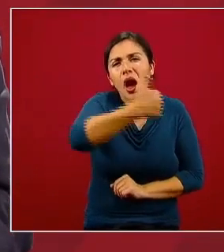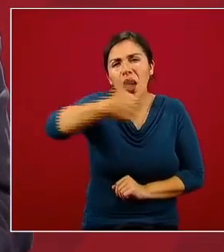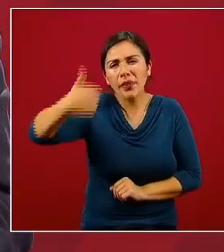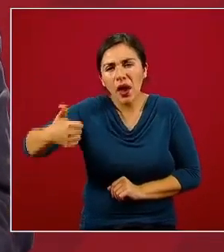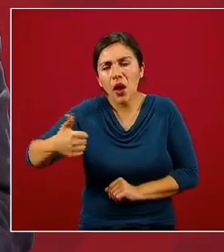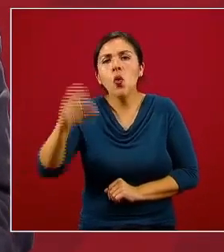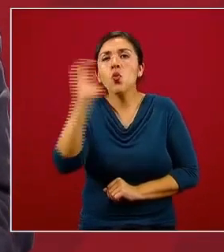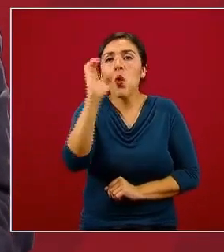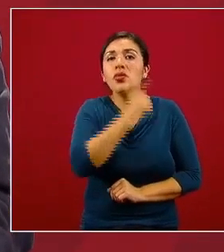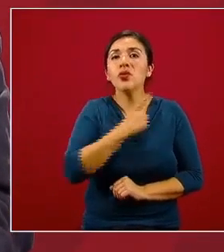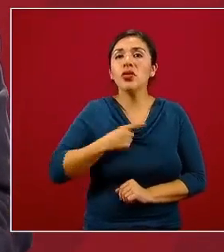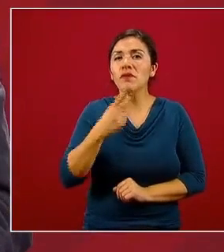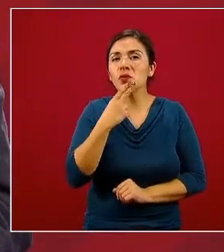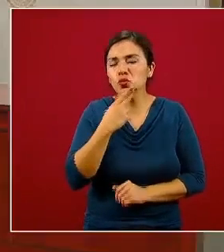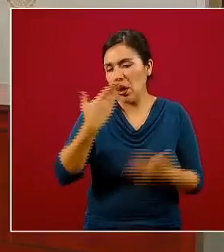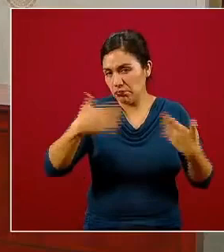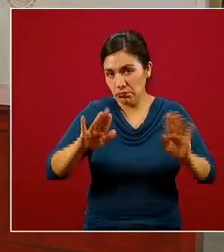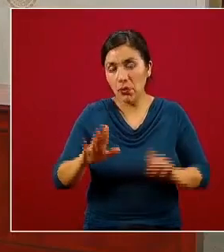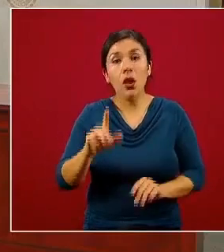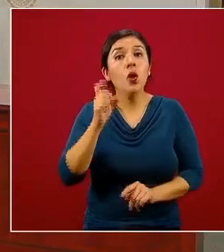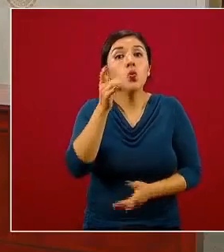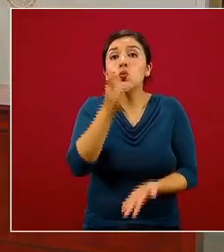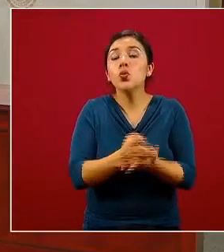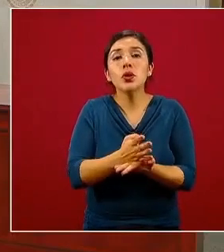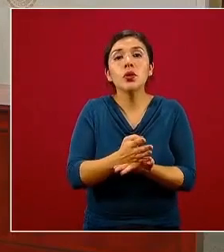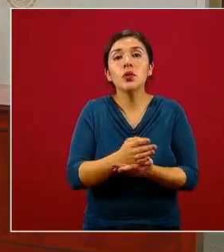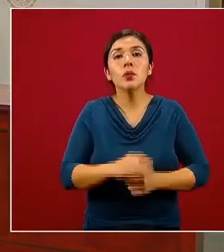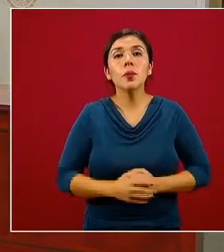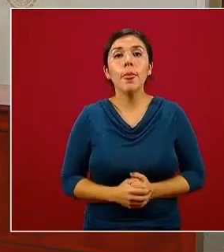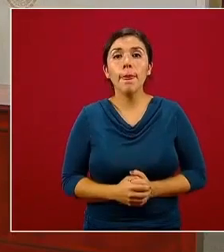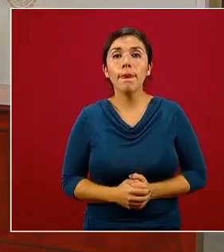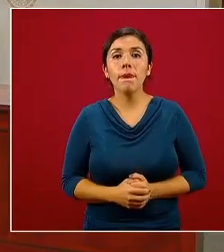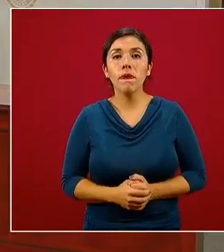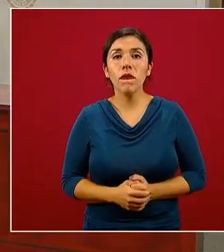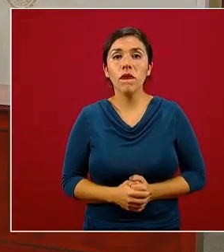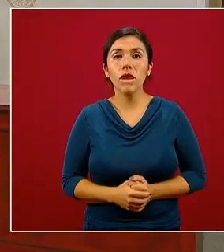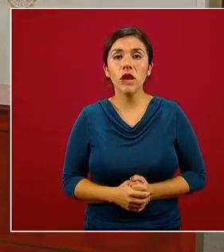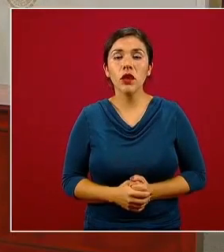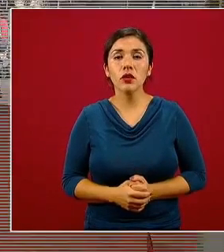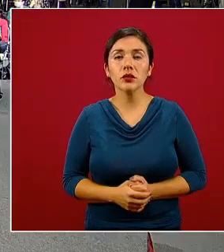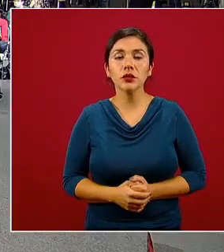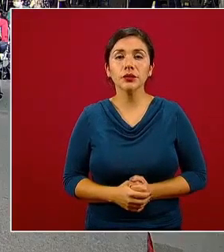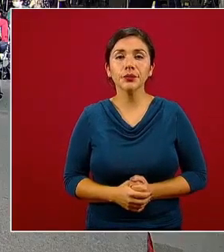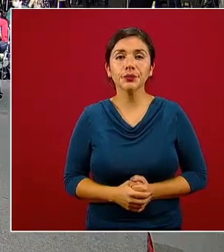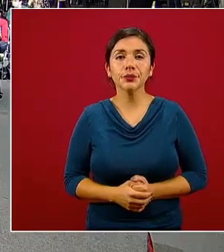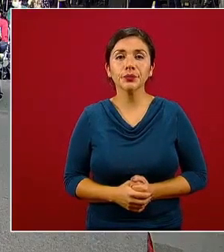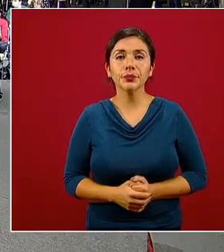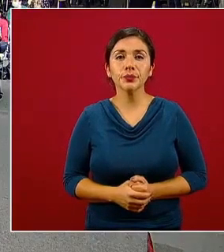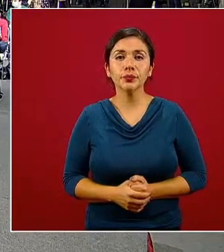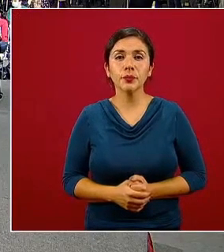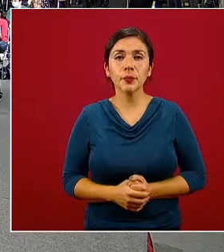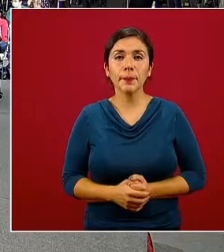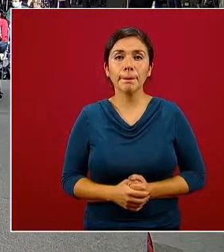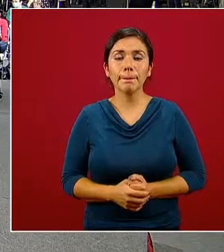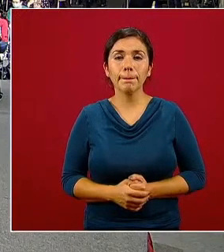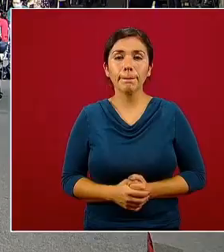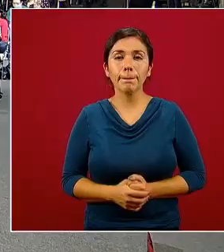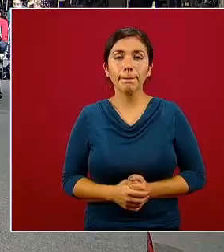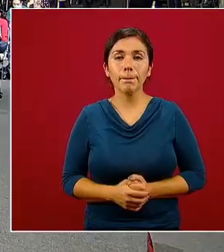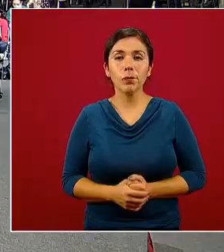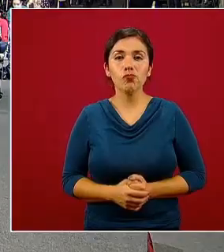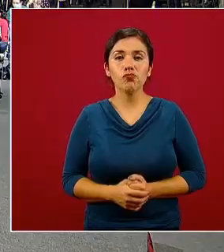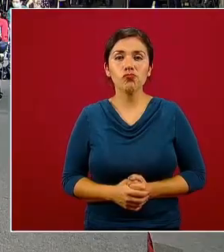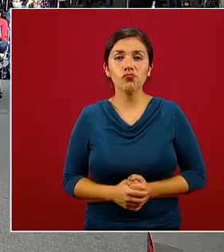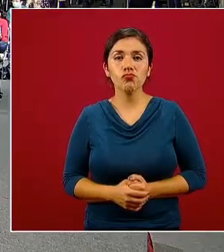en qué momento se usan, etcétera. Solo para que no quede… Los promotores de la salud que sí. iban a estar viendo por